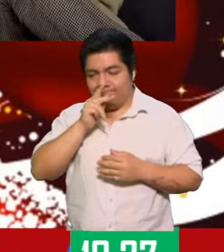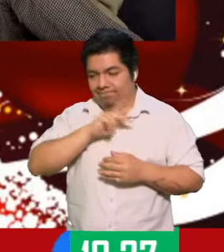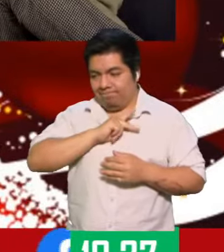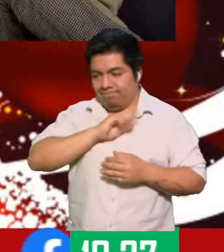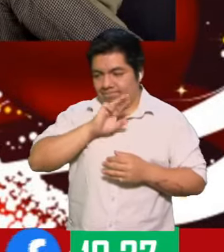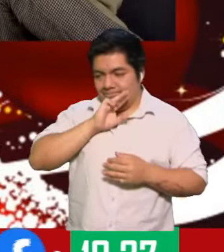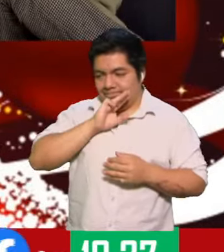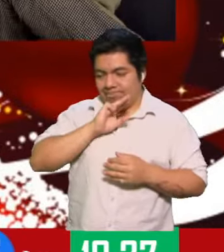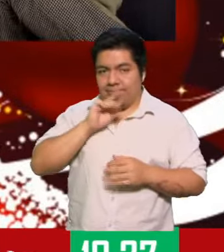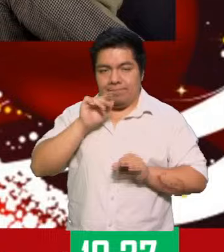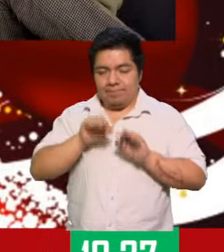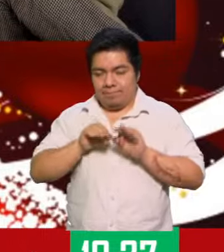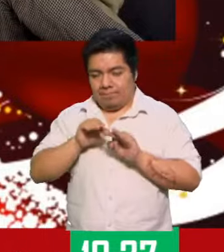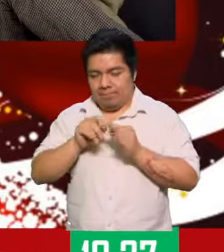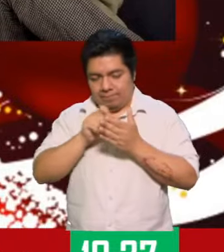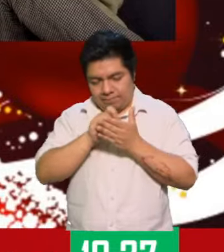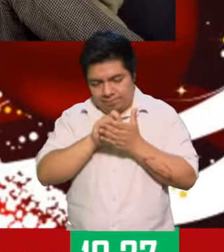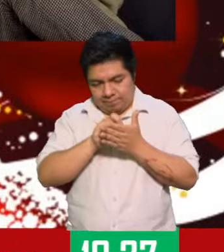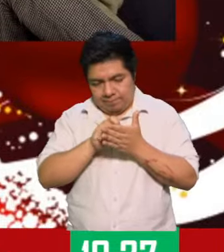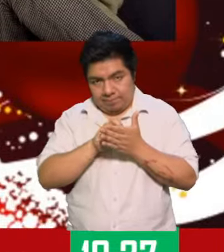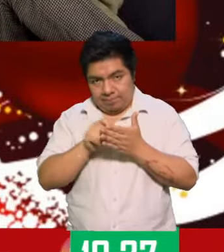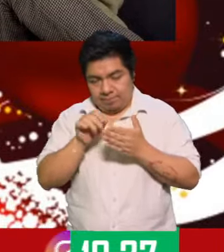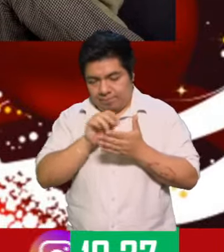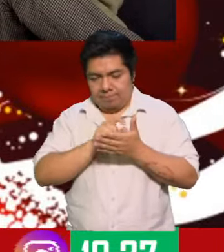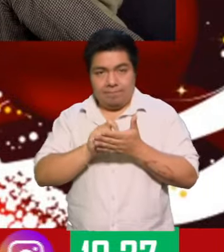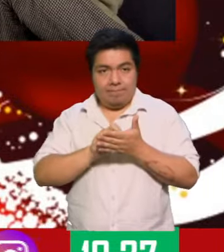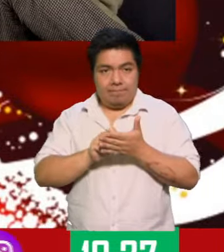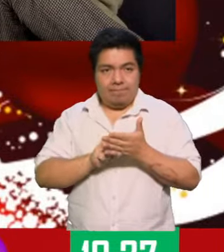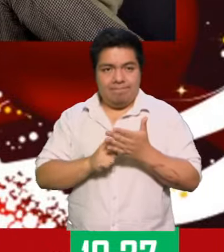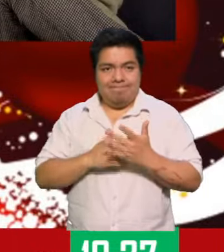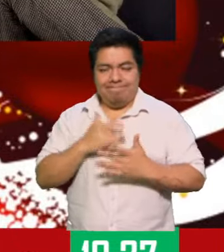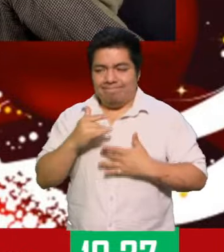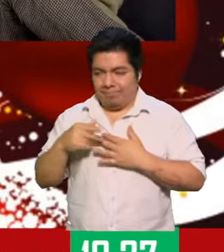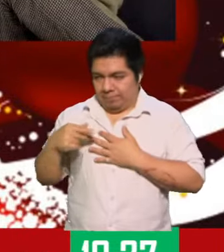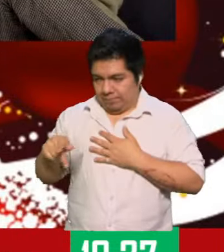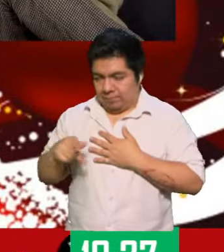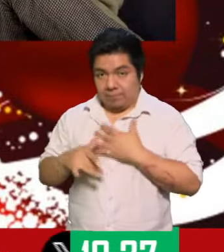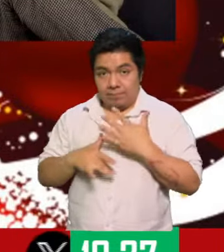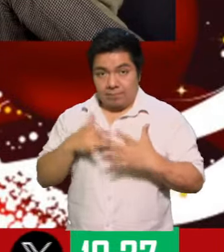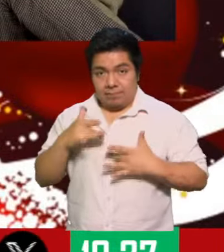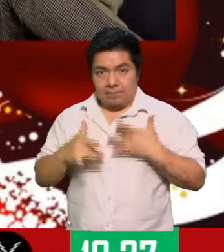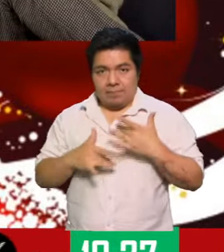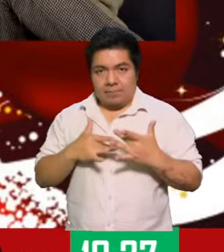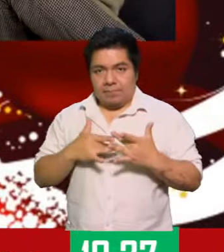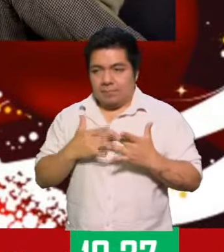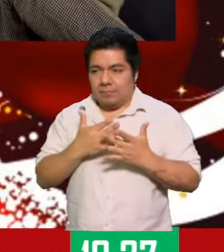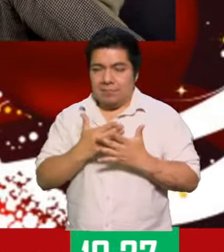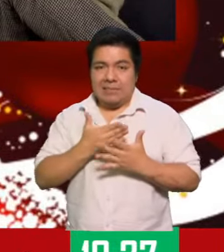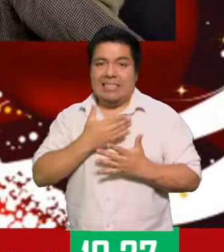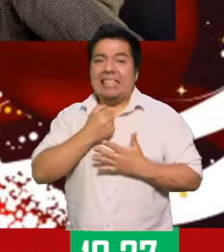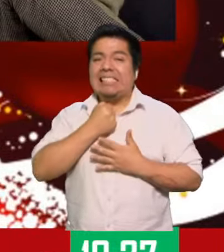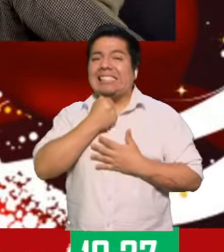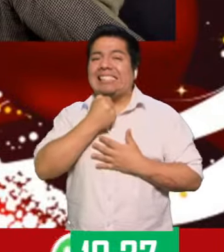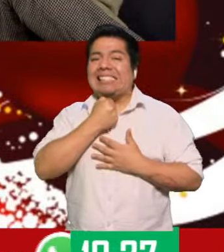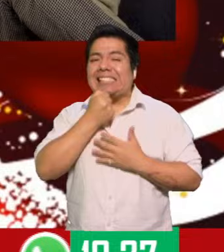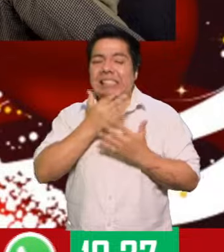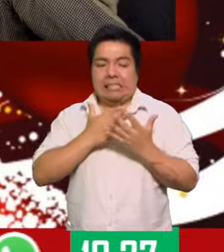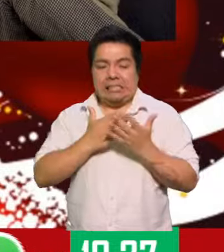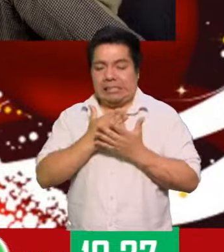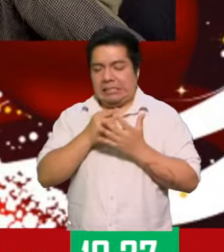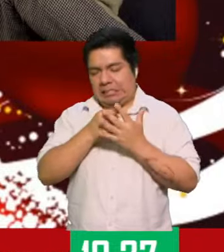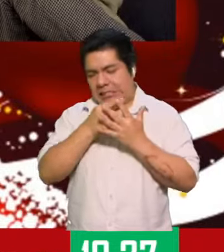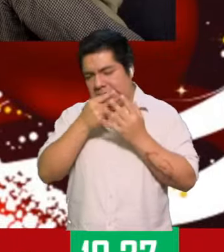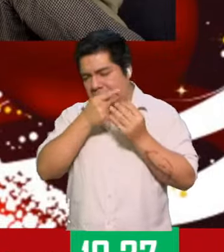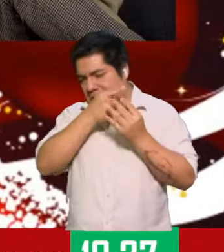empezamos que empecé a escribir este guion que era la sensación de ella de estar entrando de lleno a la vejez no y la y lo que las